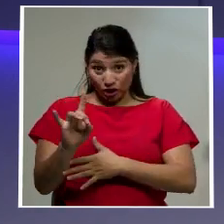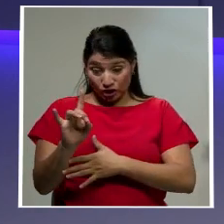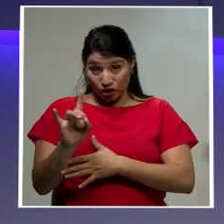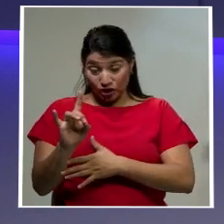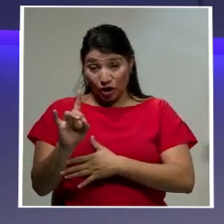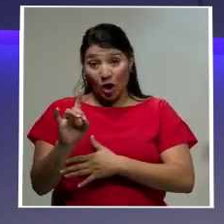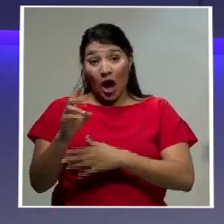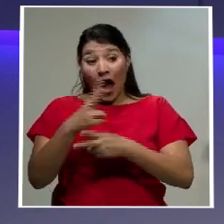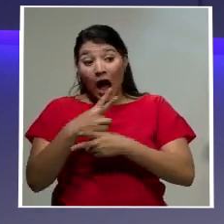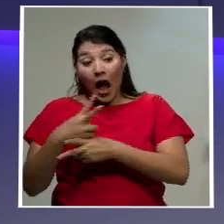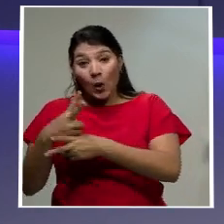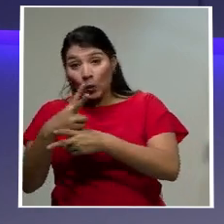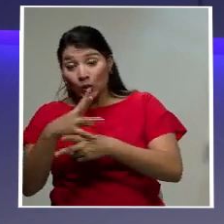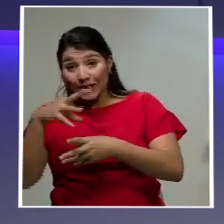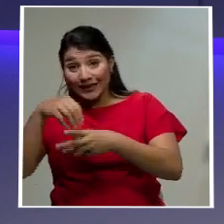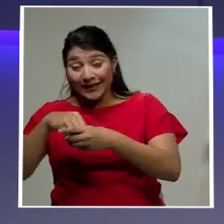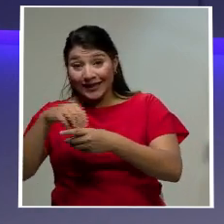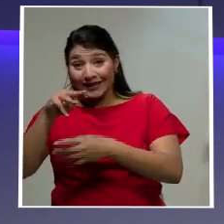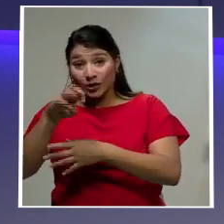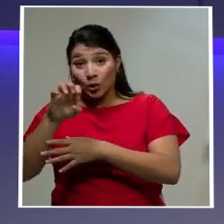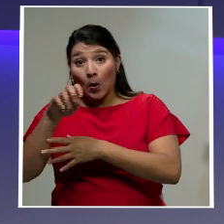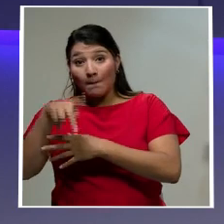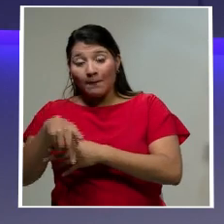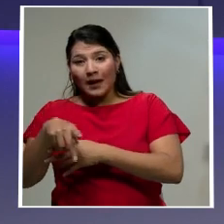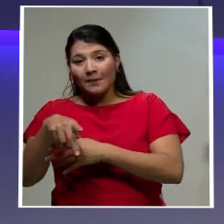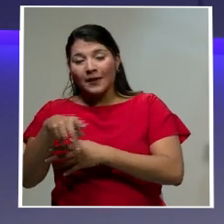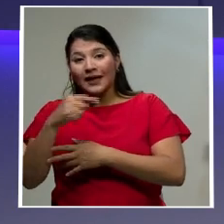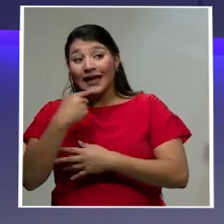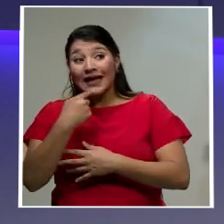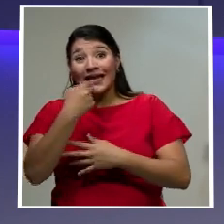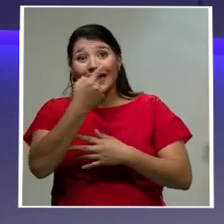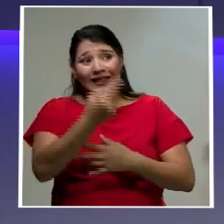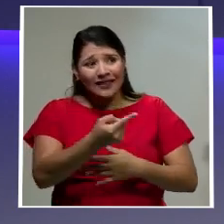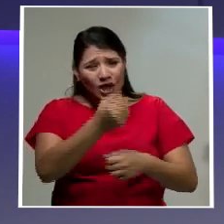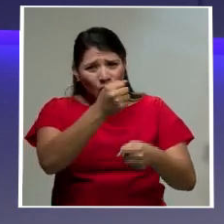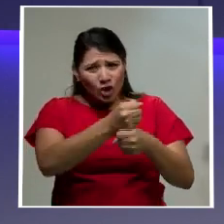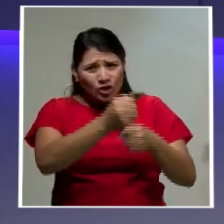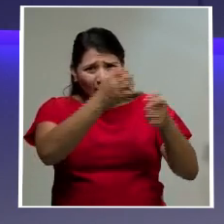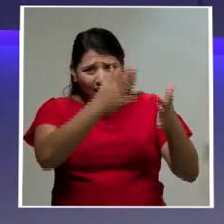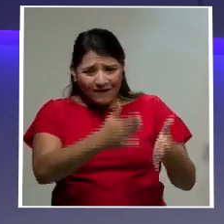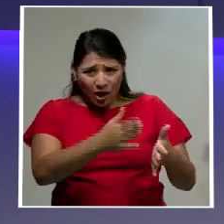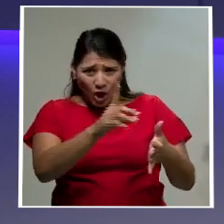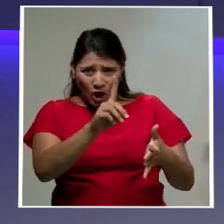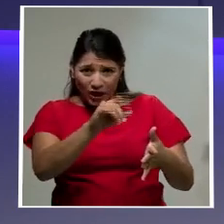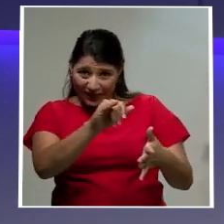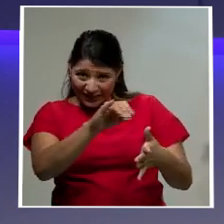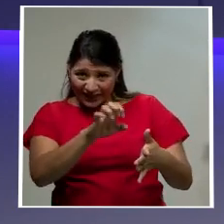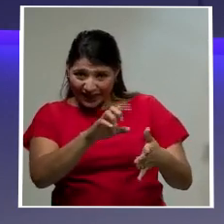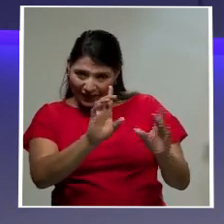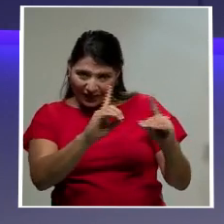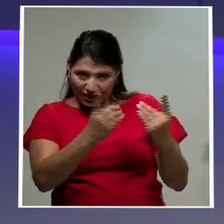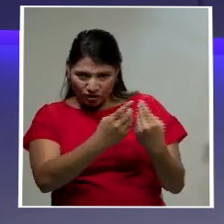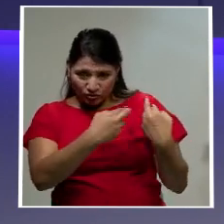a los funcionarios de la DIE en el MEP como temerosos,